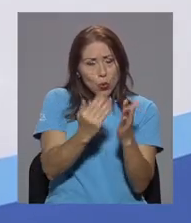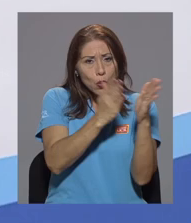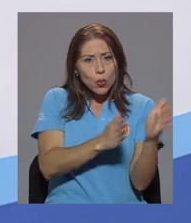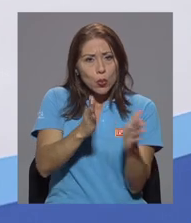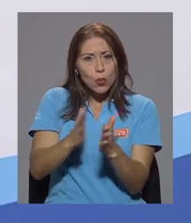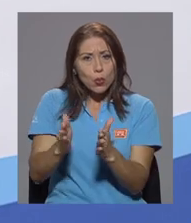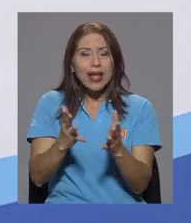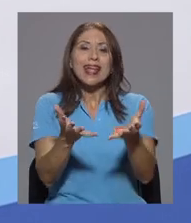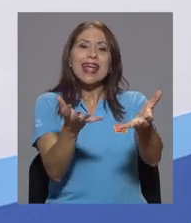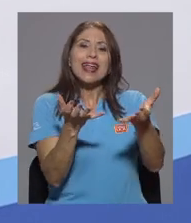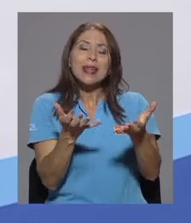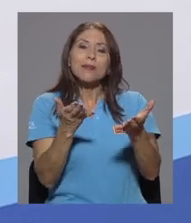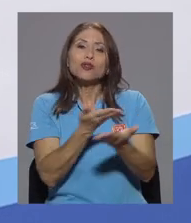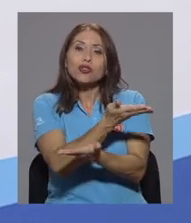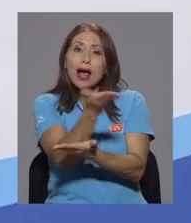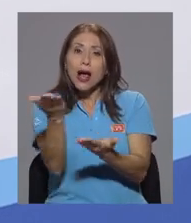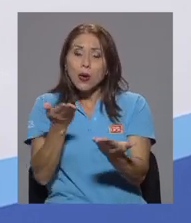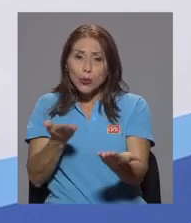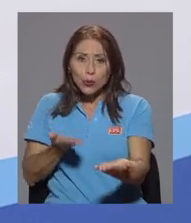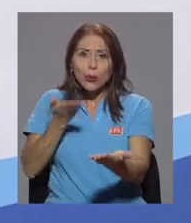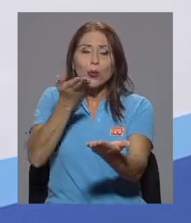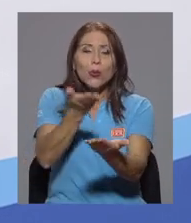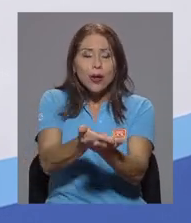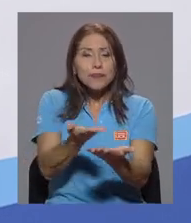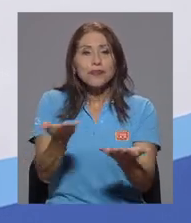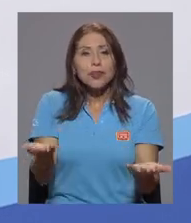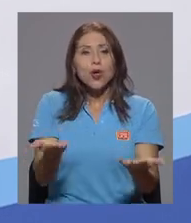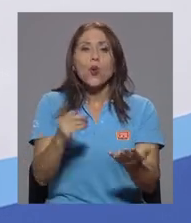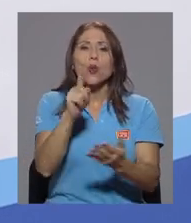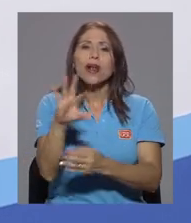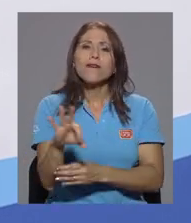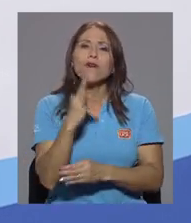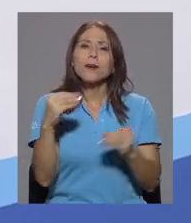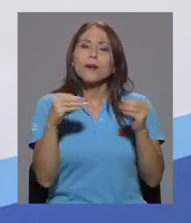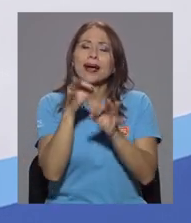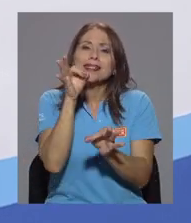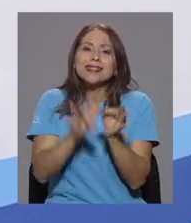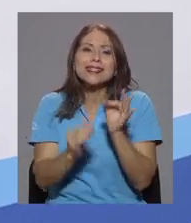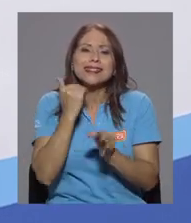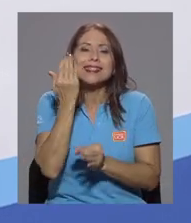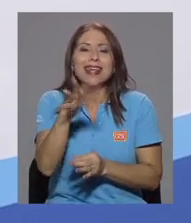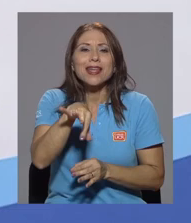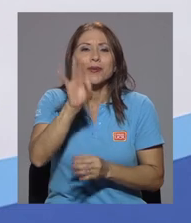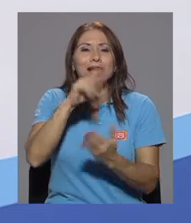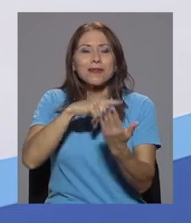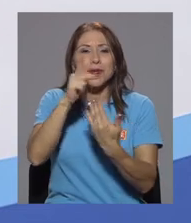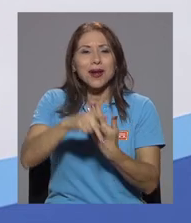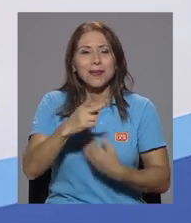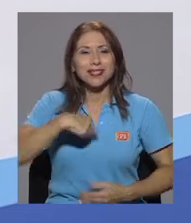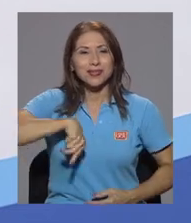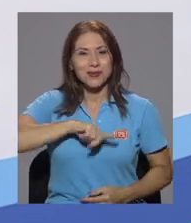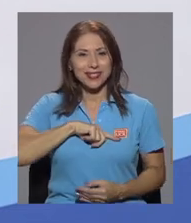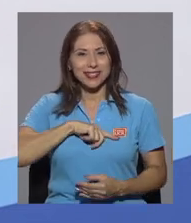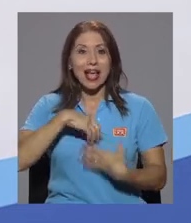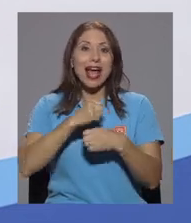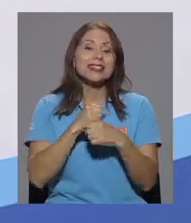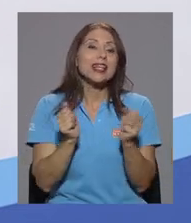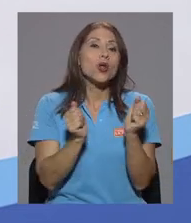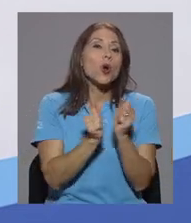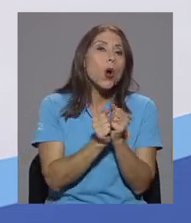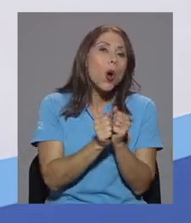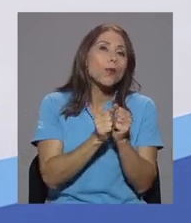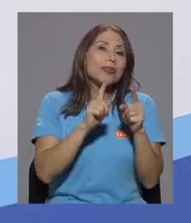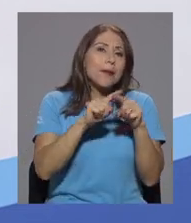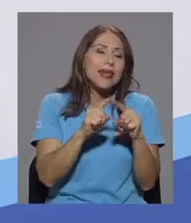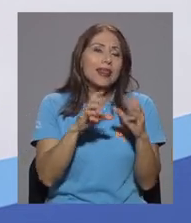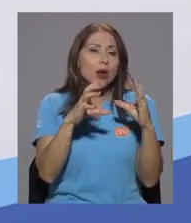ofrecerle a la audiencia del canal una forma más sencilla de encontrar nuestros programas haciéndolo por franjas temáticas por